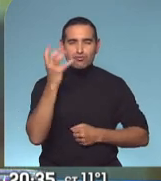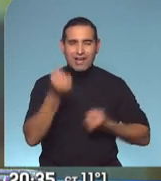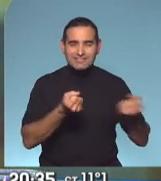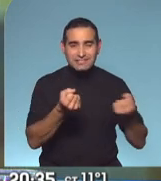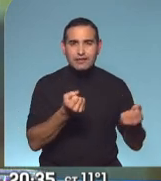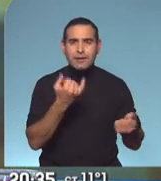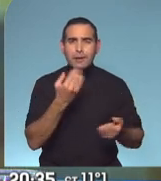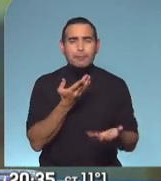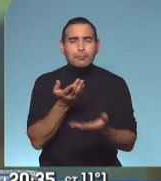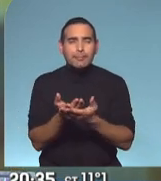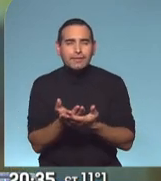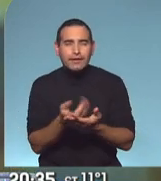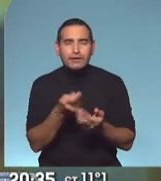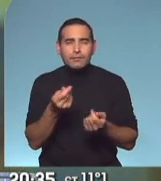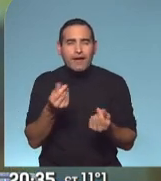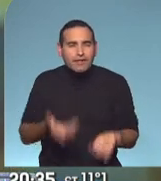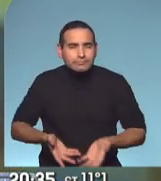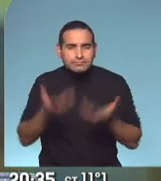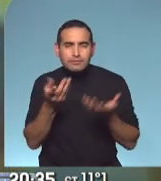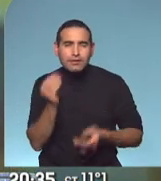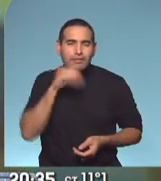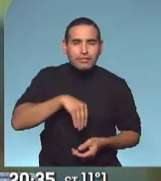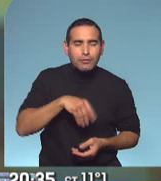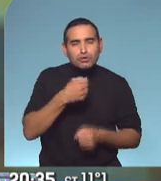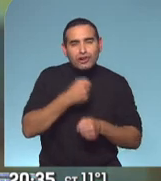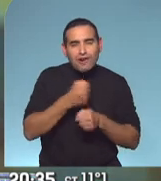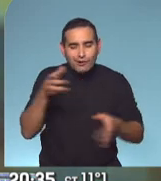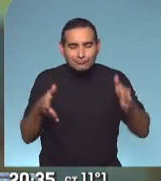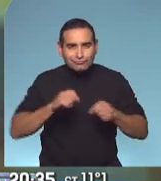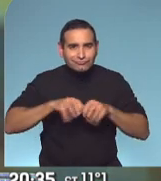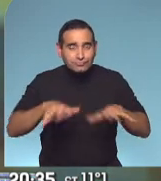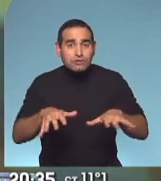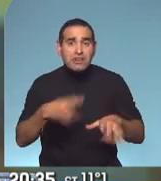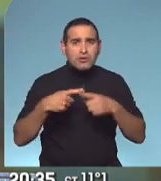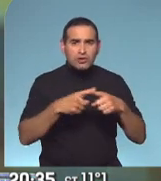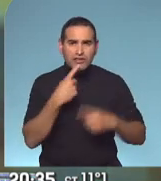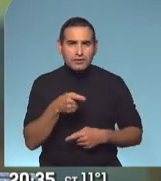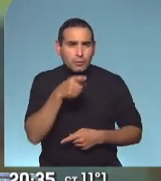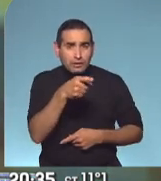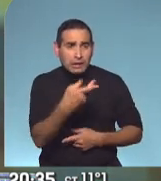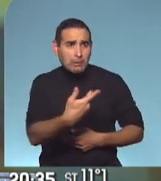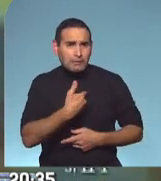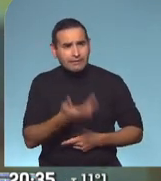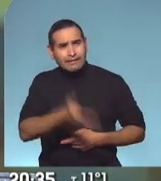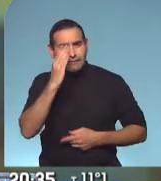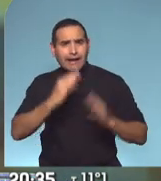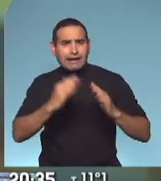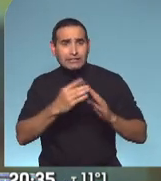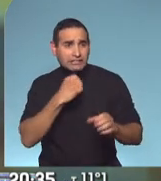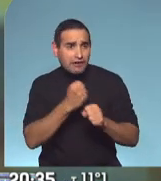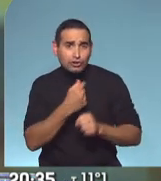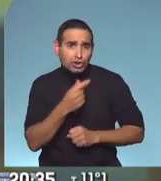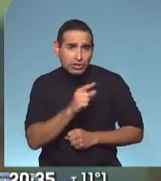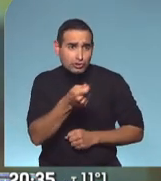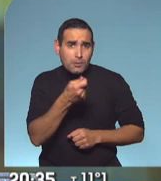pidiendo una suerte de aumento, plus, por trabajar en pandemia, y en el medio de esa discusión dicen, ustedes me están pidiendo, váyanse a su casa si no quieren trabajar, les pago el